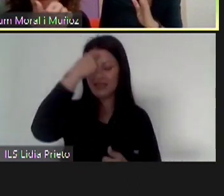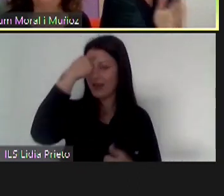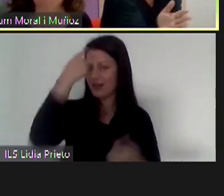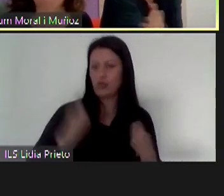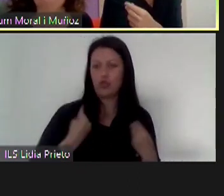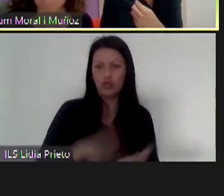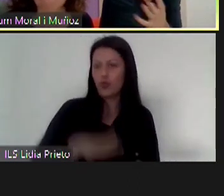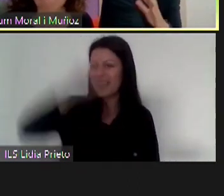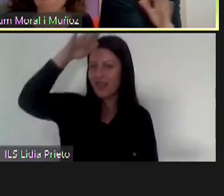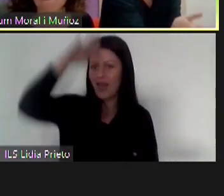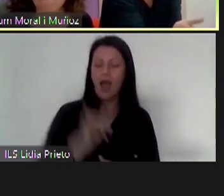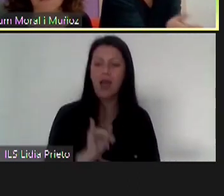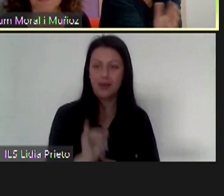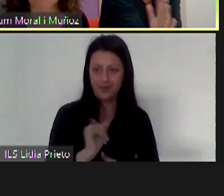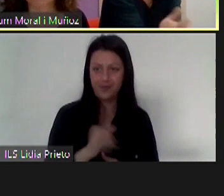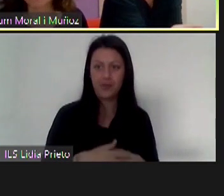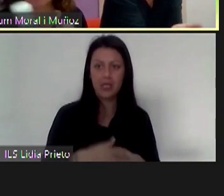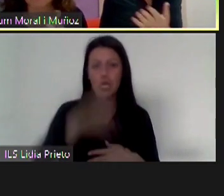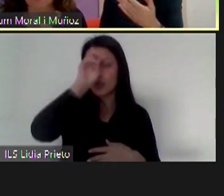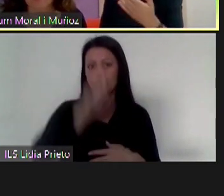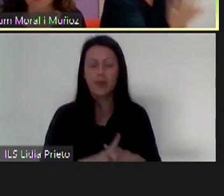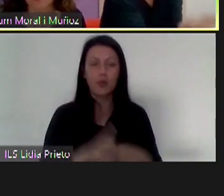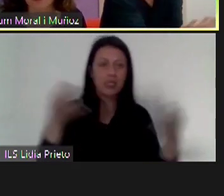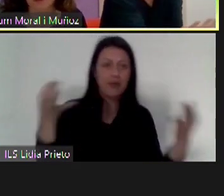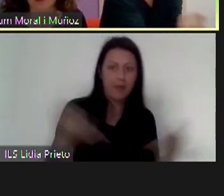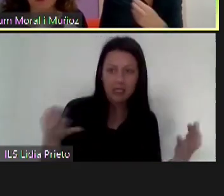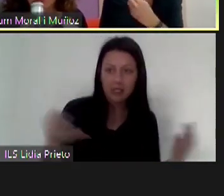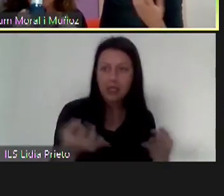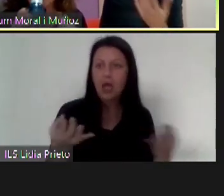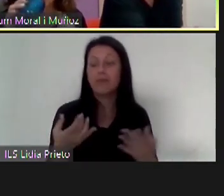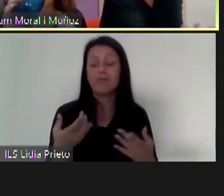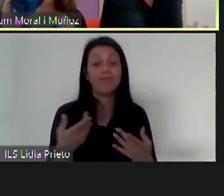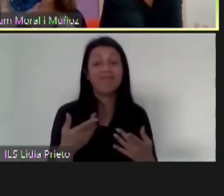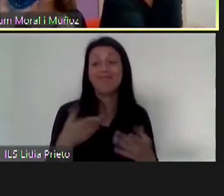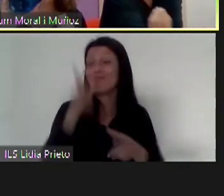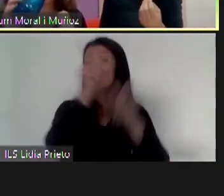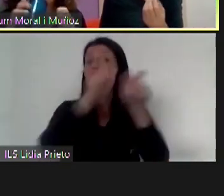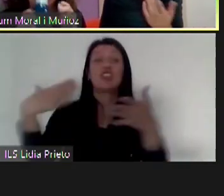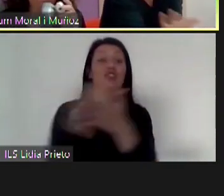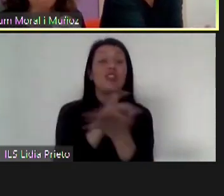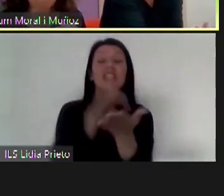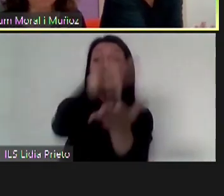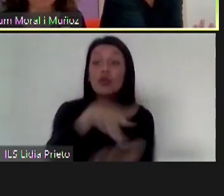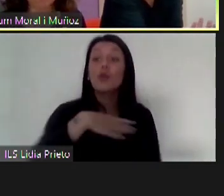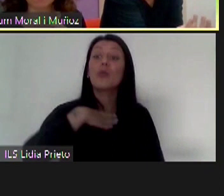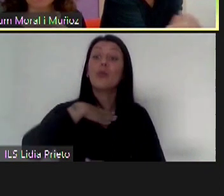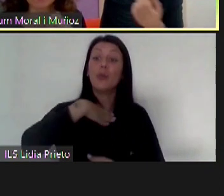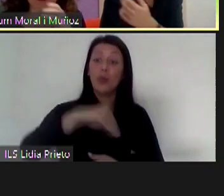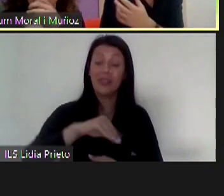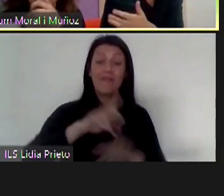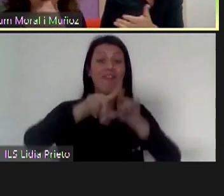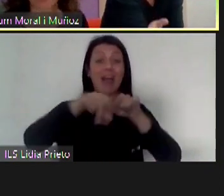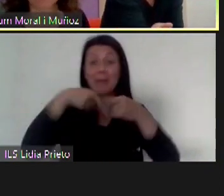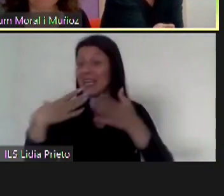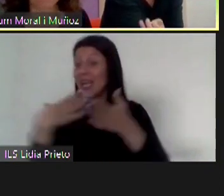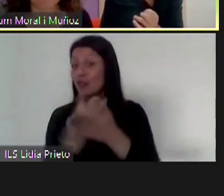que tengamos que ver como que le va a pasar siempre a otro y tal. Nos puede pasar cualquiera, le puede pasar a cualquiera, en cualquier familia puede